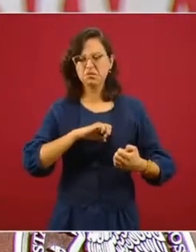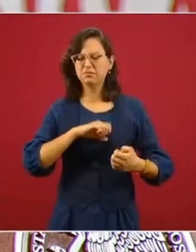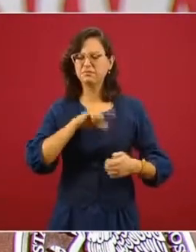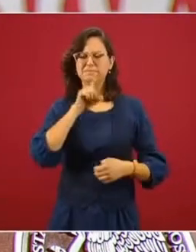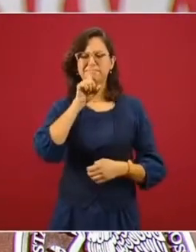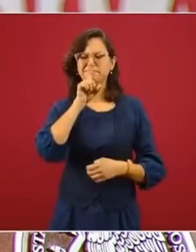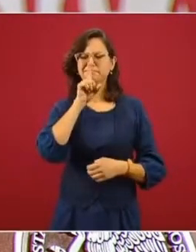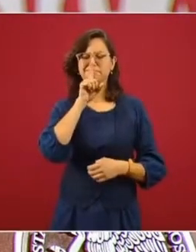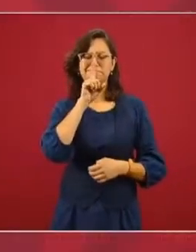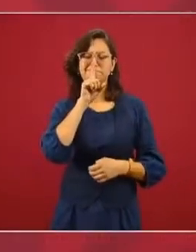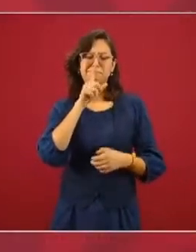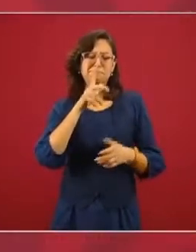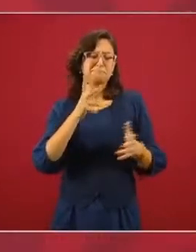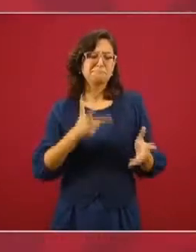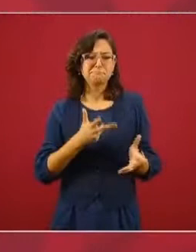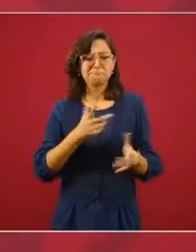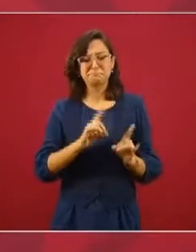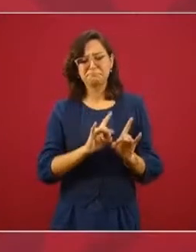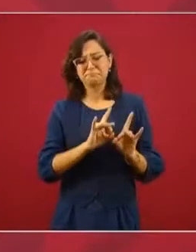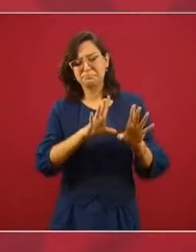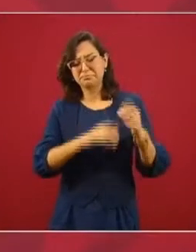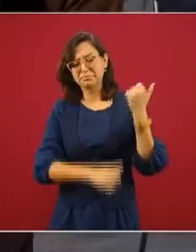son adversarios,